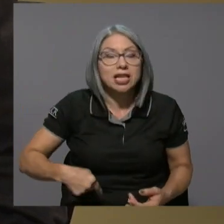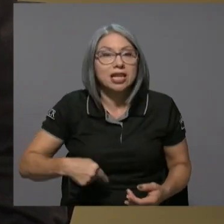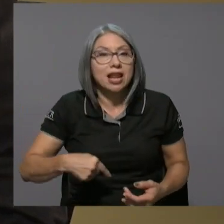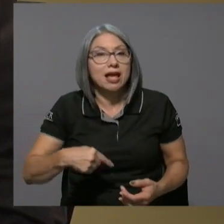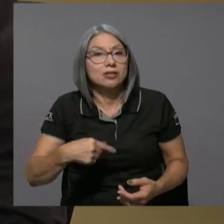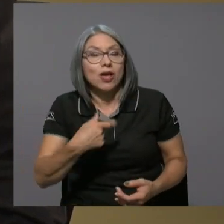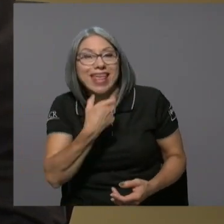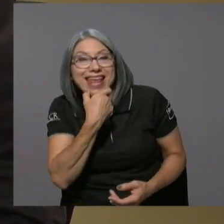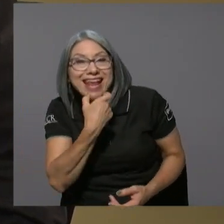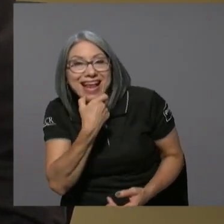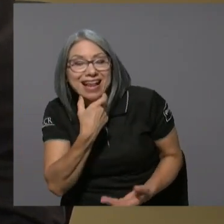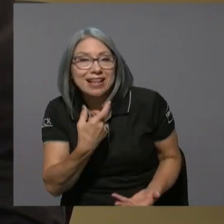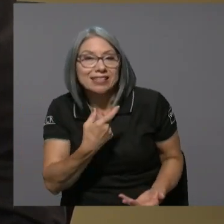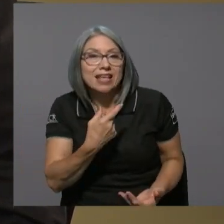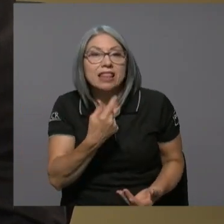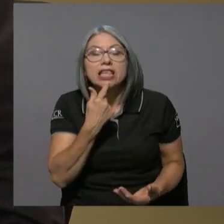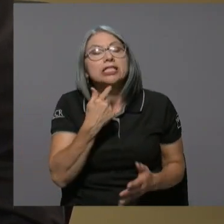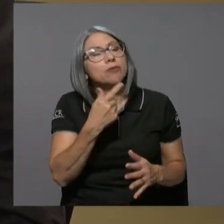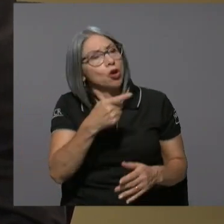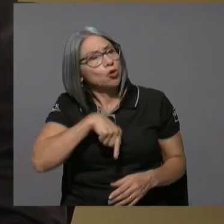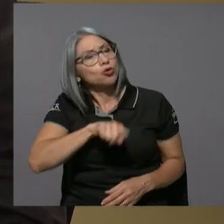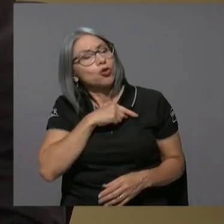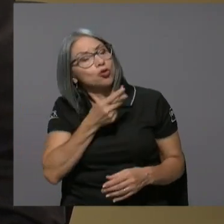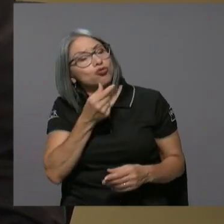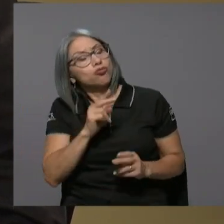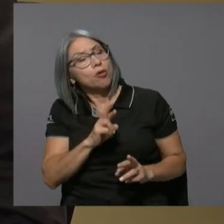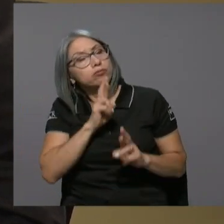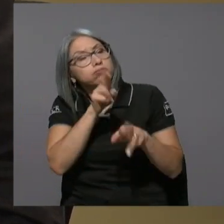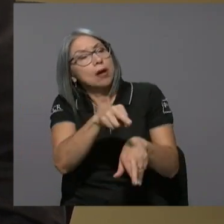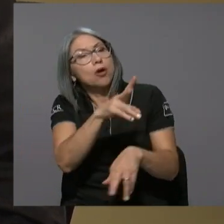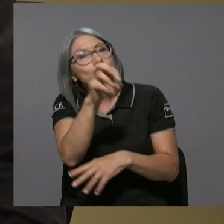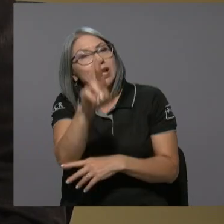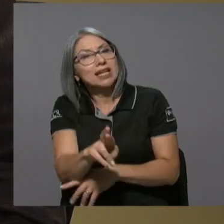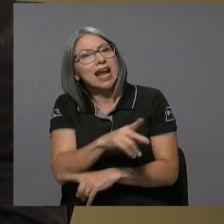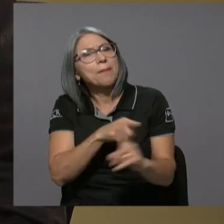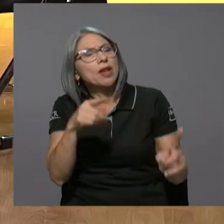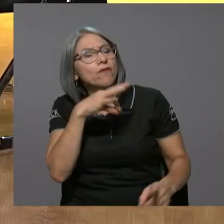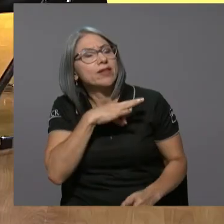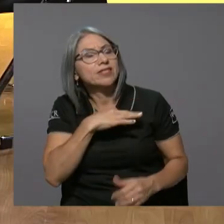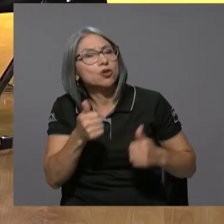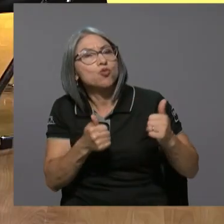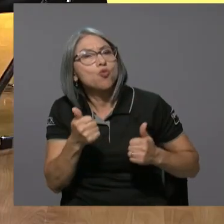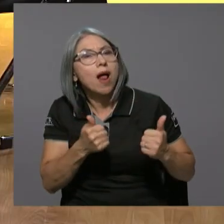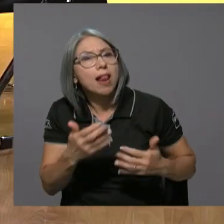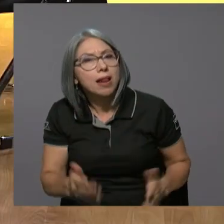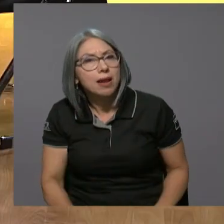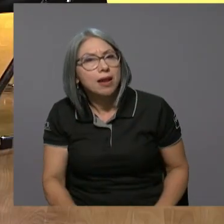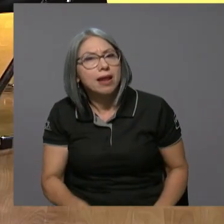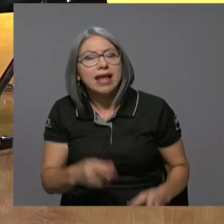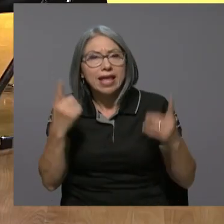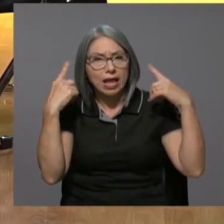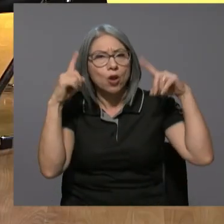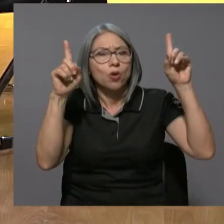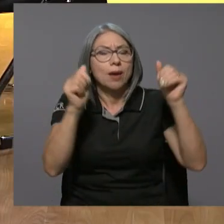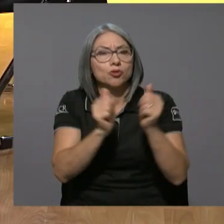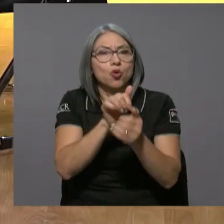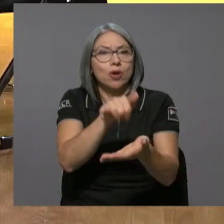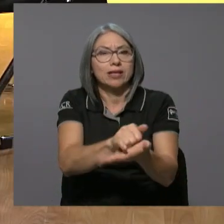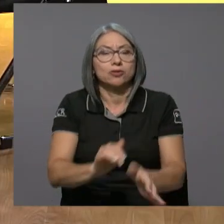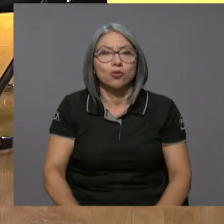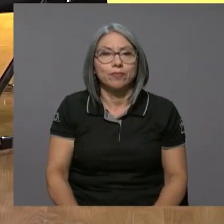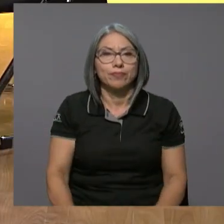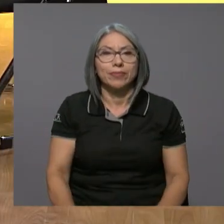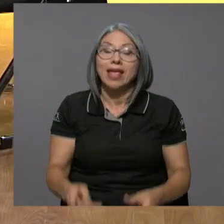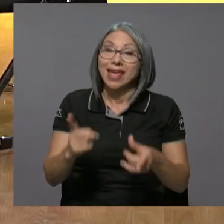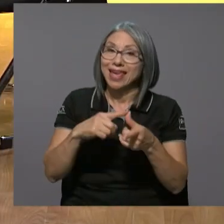Costa Rica, pero ¿en qué se benefició el país en esto? ¿Qué logramos con esto? Y entonces lo que se decía, bueno,